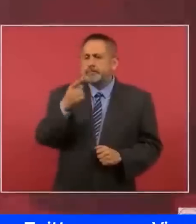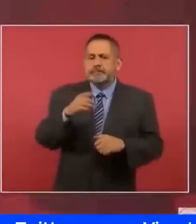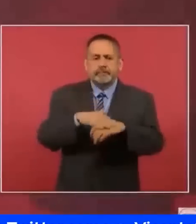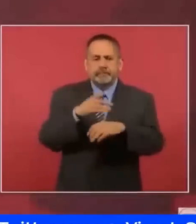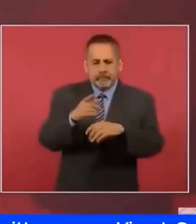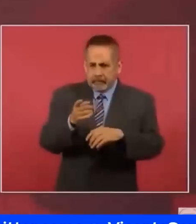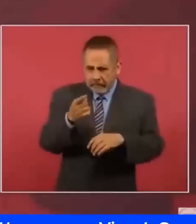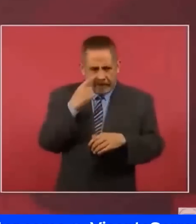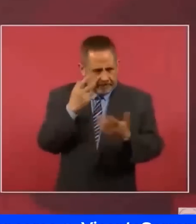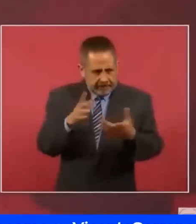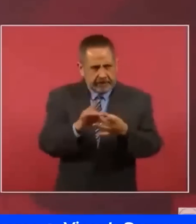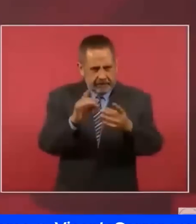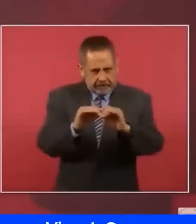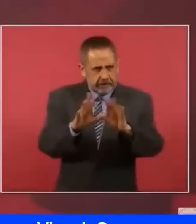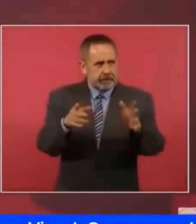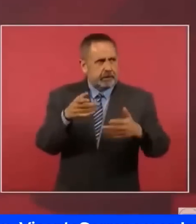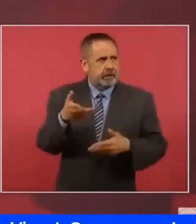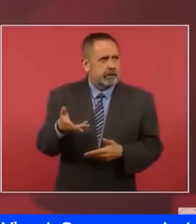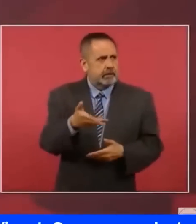explica